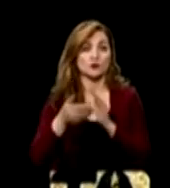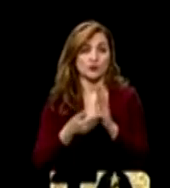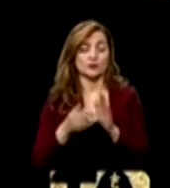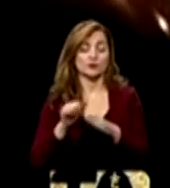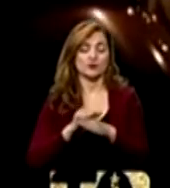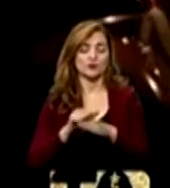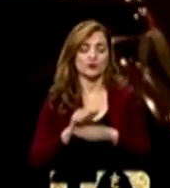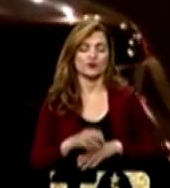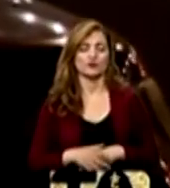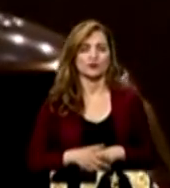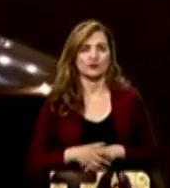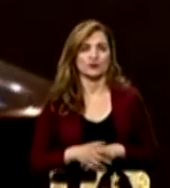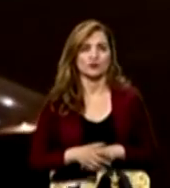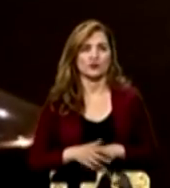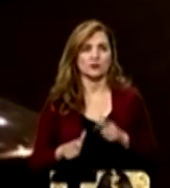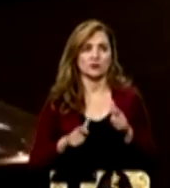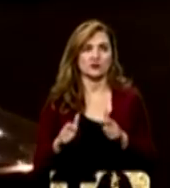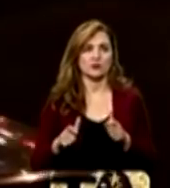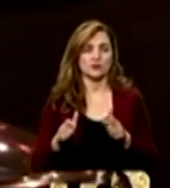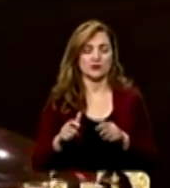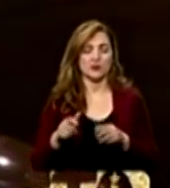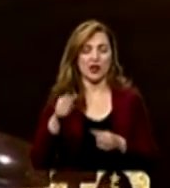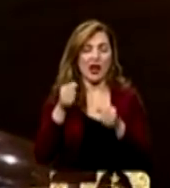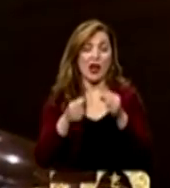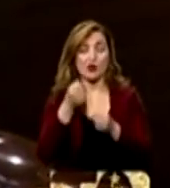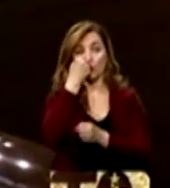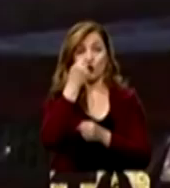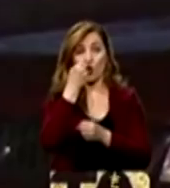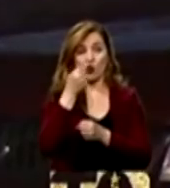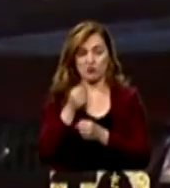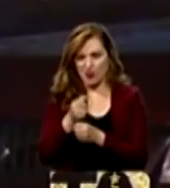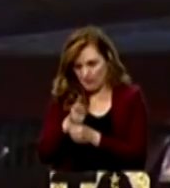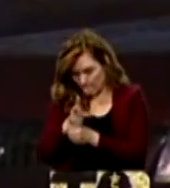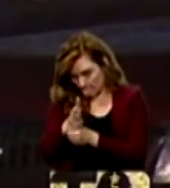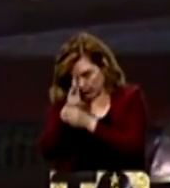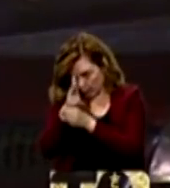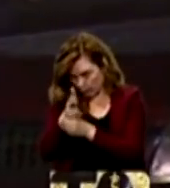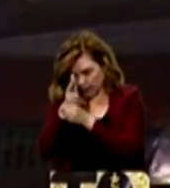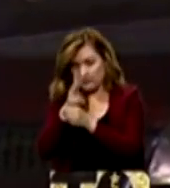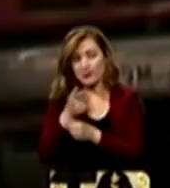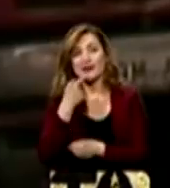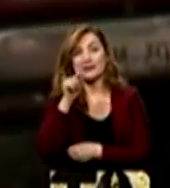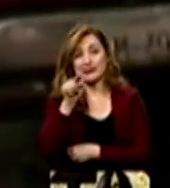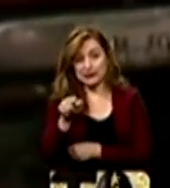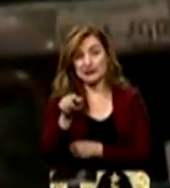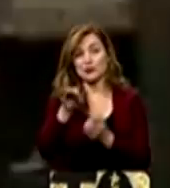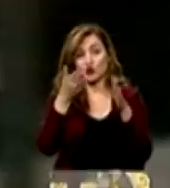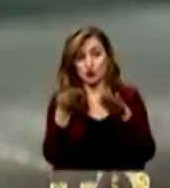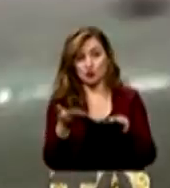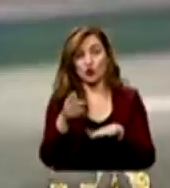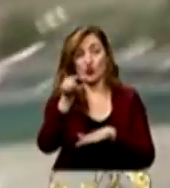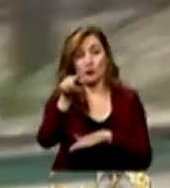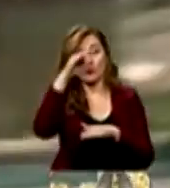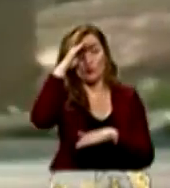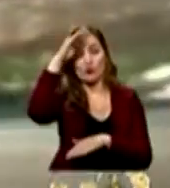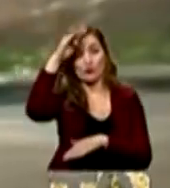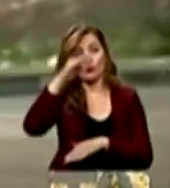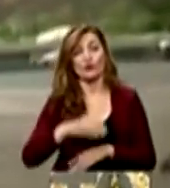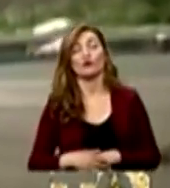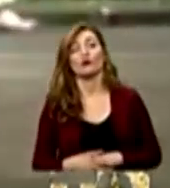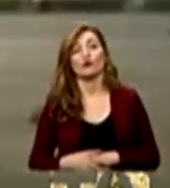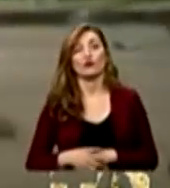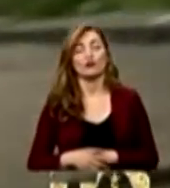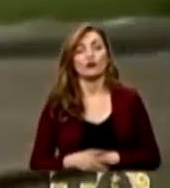continuaría con quienes dispararon desde atrás del Jeep rojo, una de las hipótesis que dice que desde aquí se dio muerte a